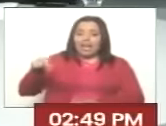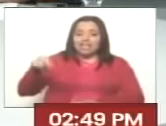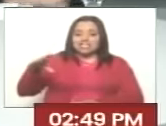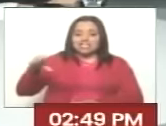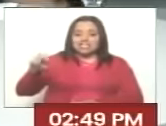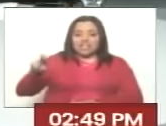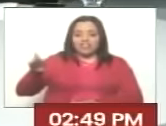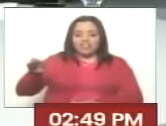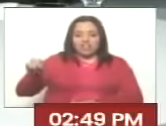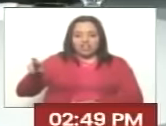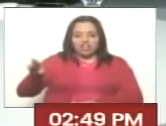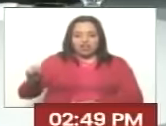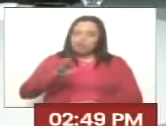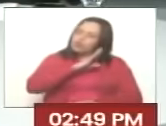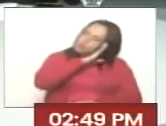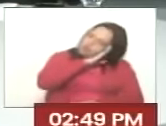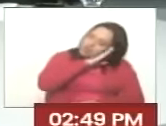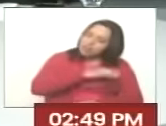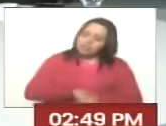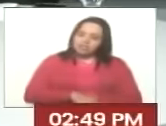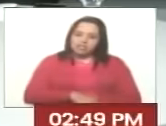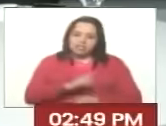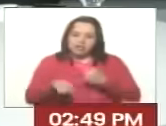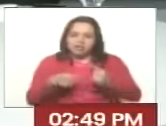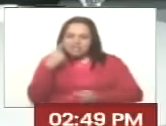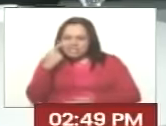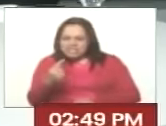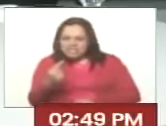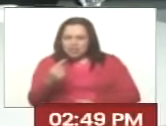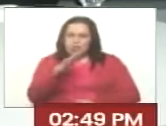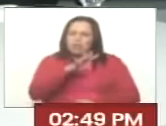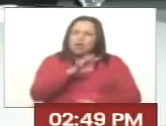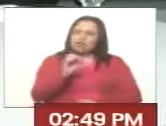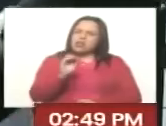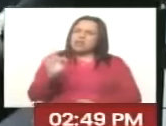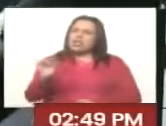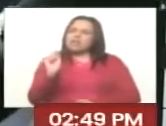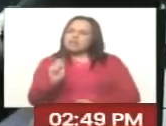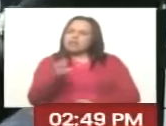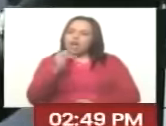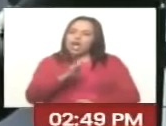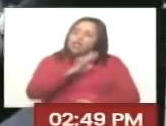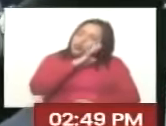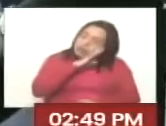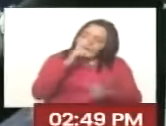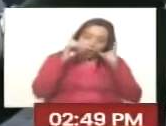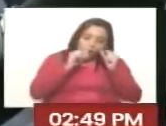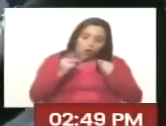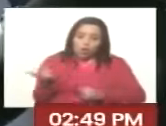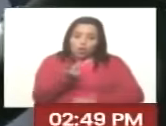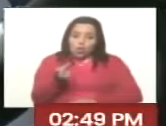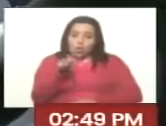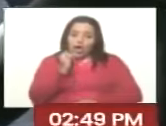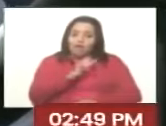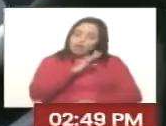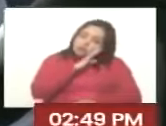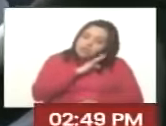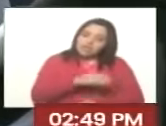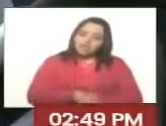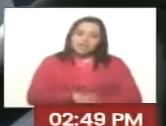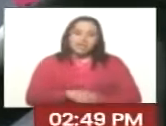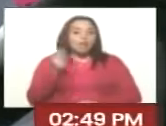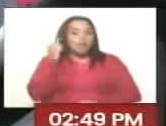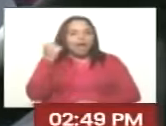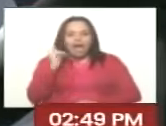Ella dice que en menos de 5 minutos, como en 4 o 3 minutos, quedaron dormidos. Lo ve dormido en el sofá y es tan sangre